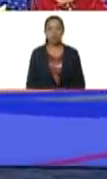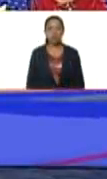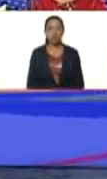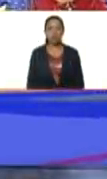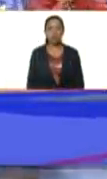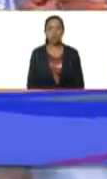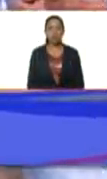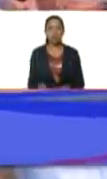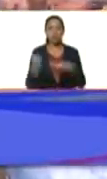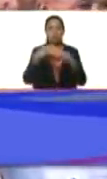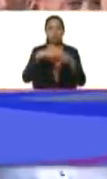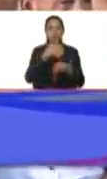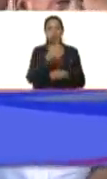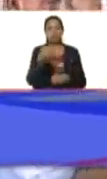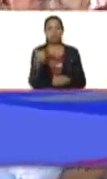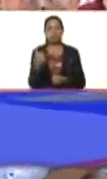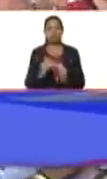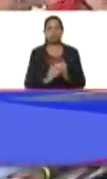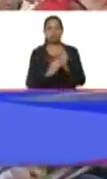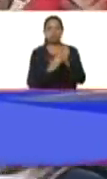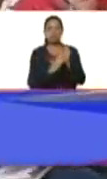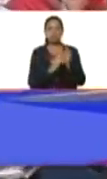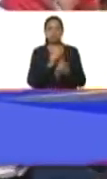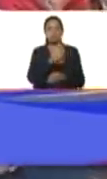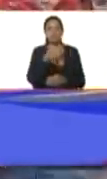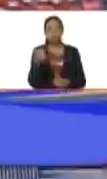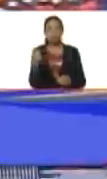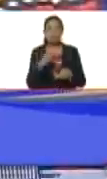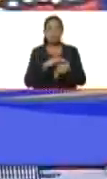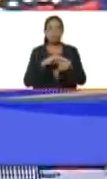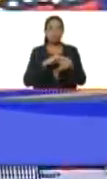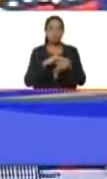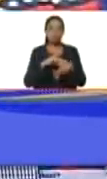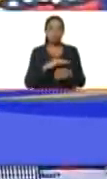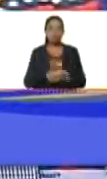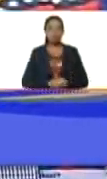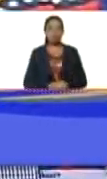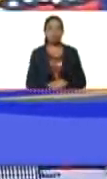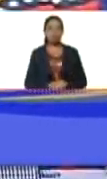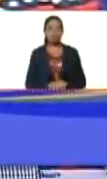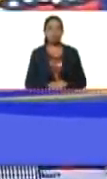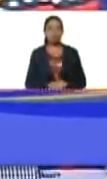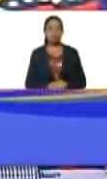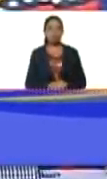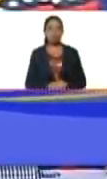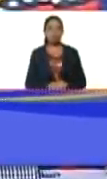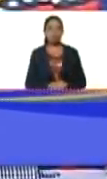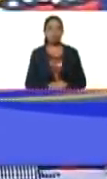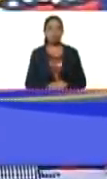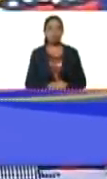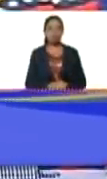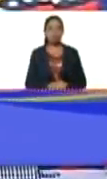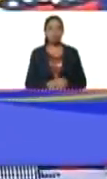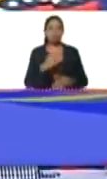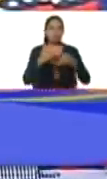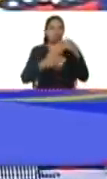Tiene que estar incorporado líderes de las misiones, en la medida de lo posible.